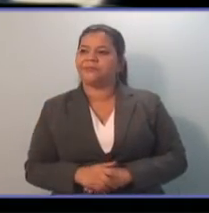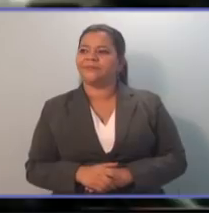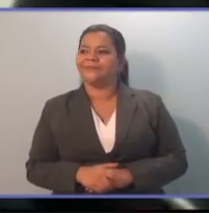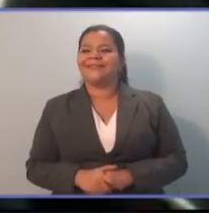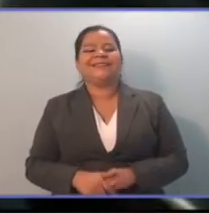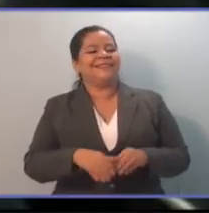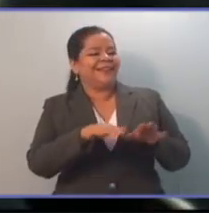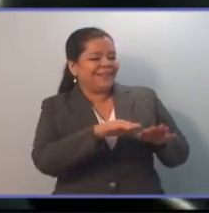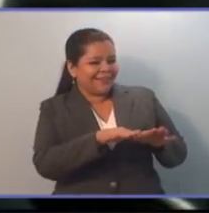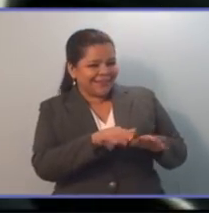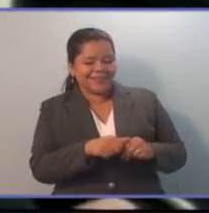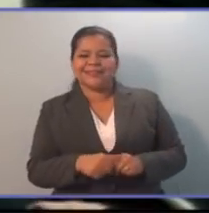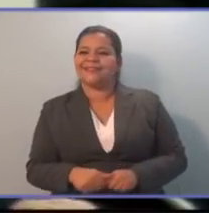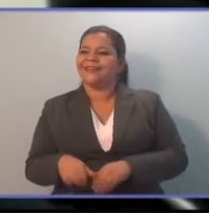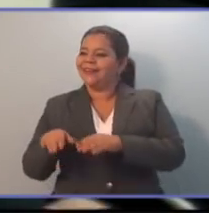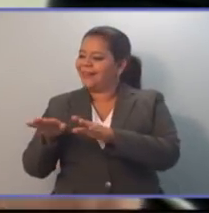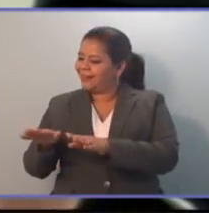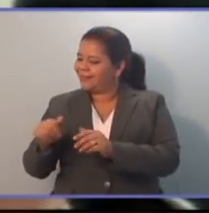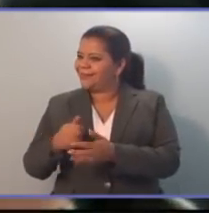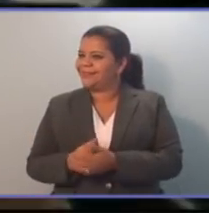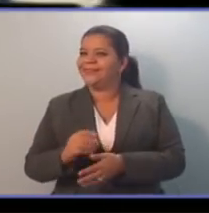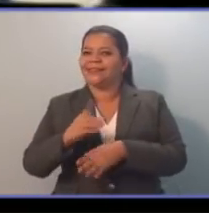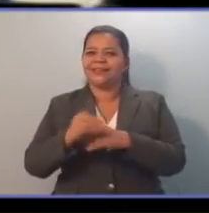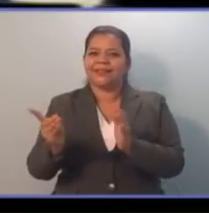Gracias, licenciada. Diputado Bonilla.